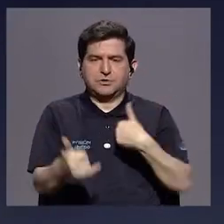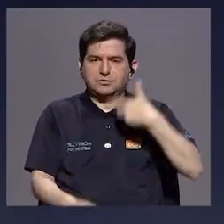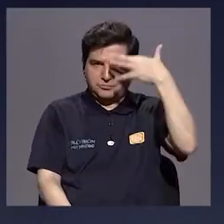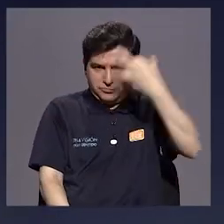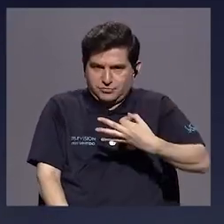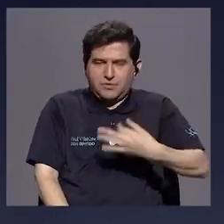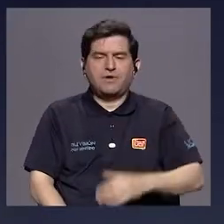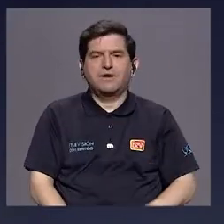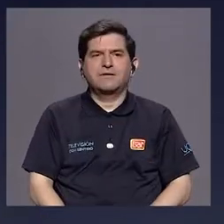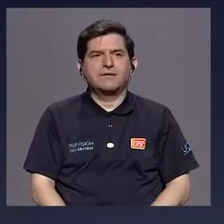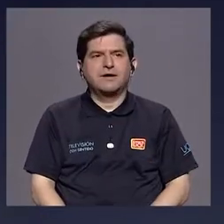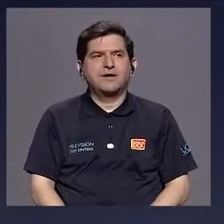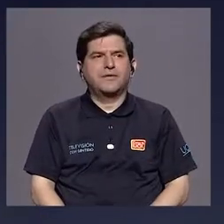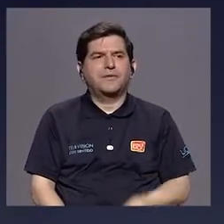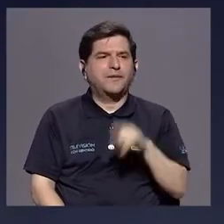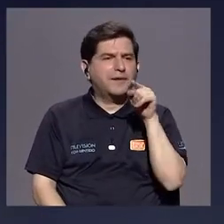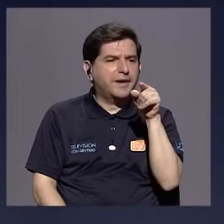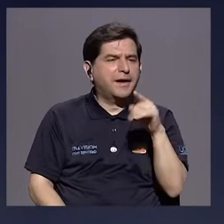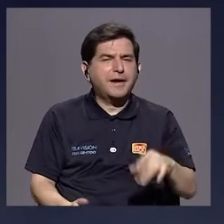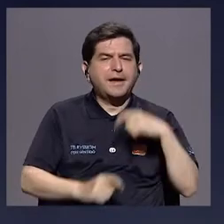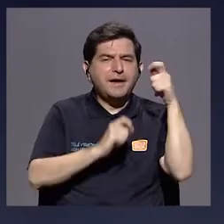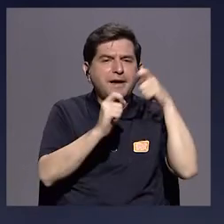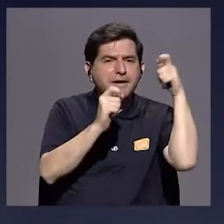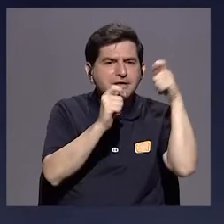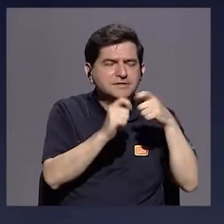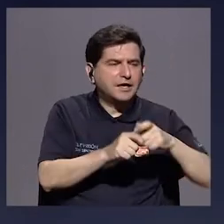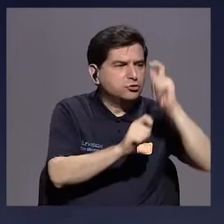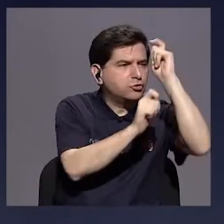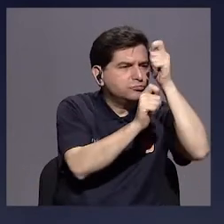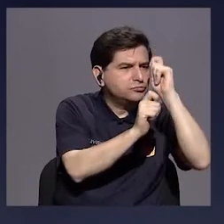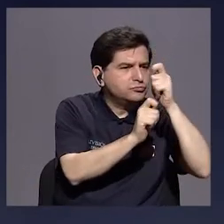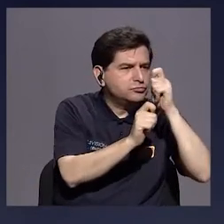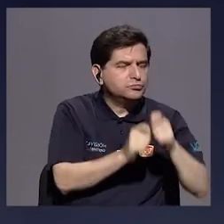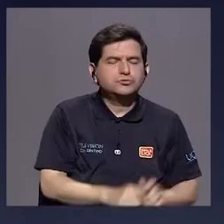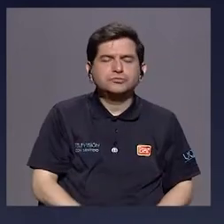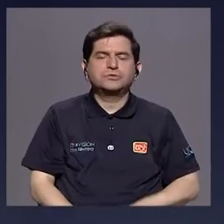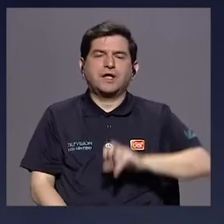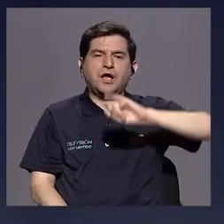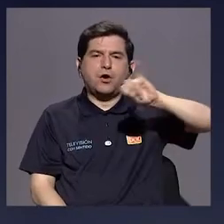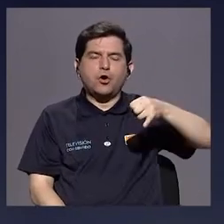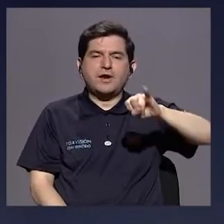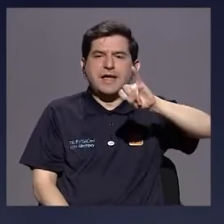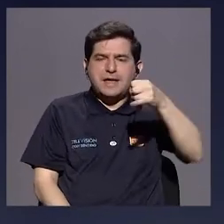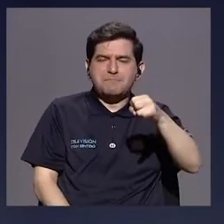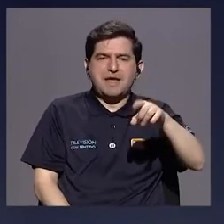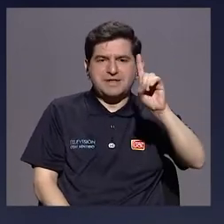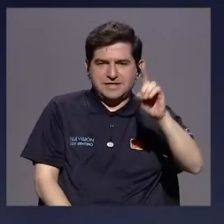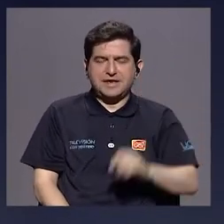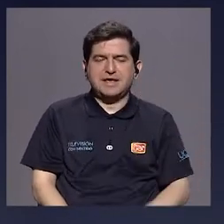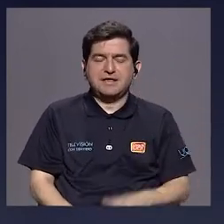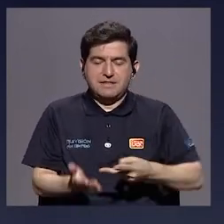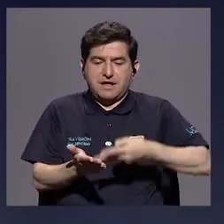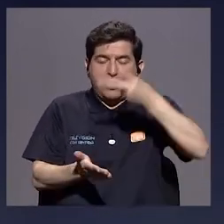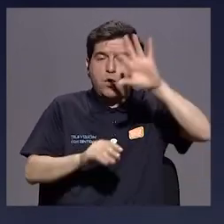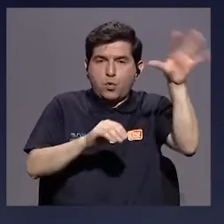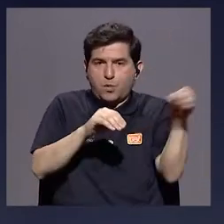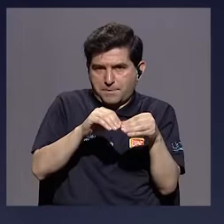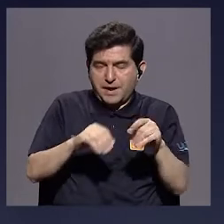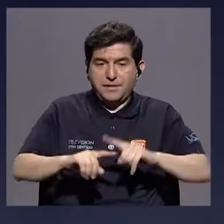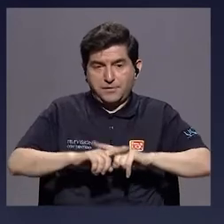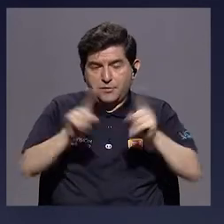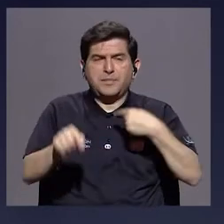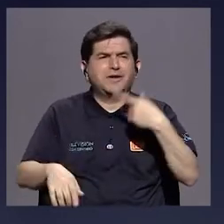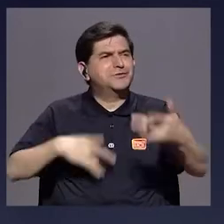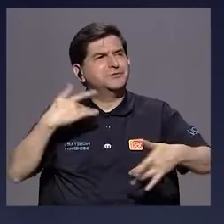sido en específico con las escrituras de que menos de heredia un valor agregado no obstante